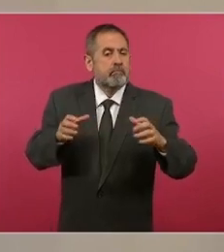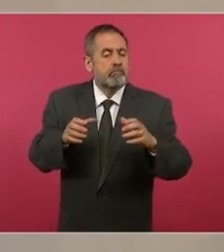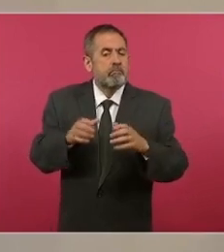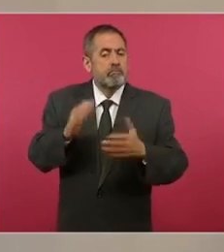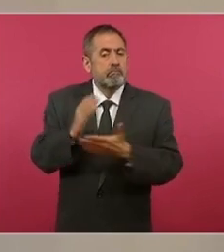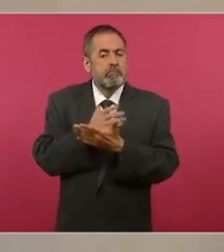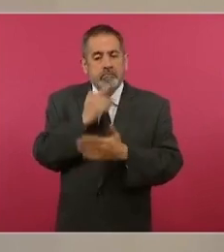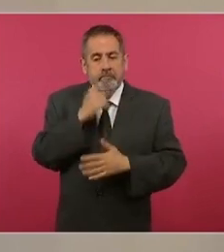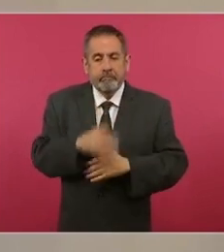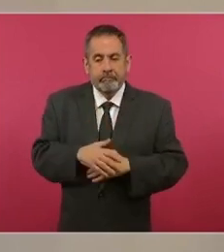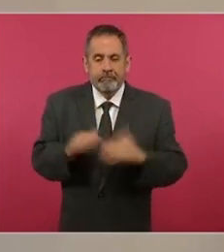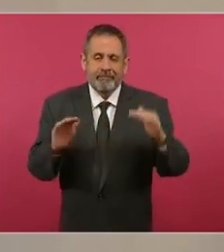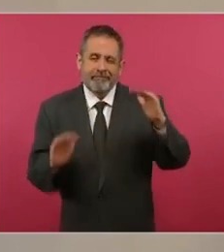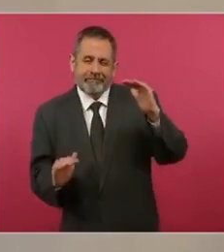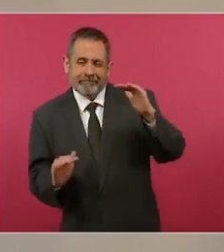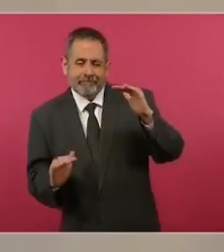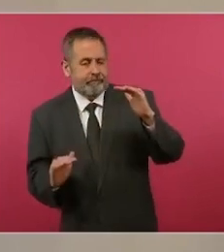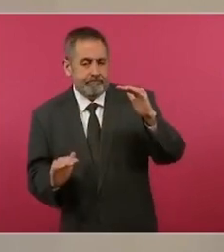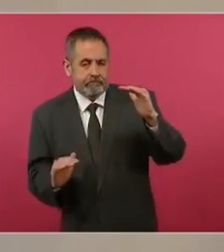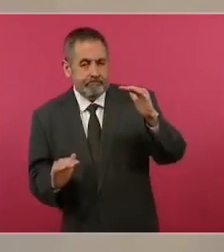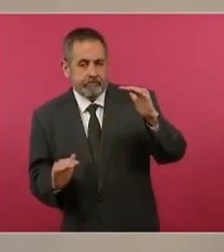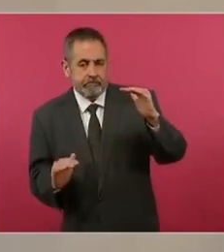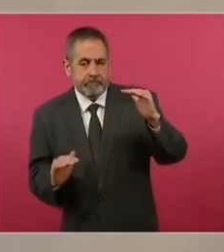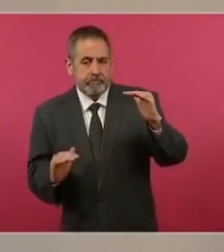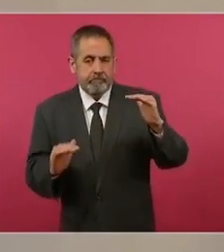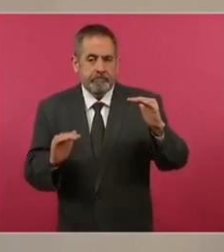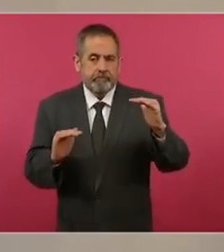Esto es la desigualdad.